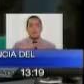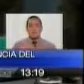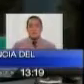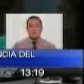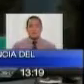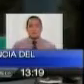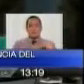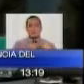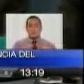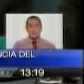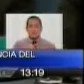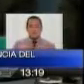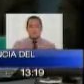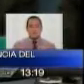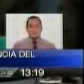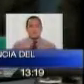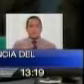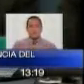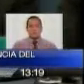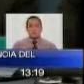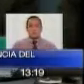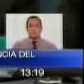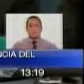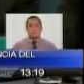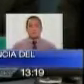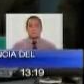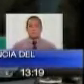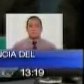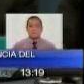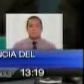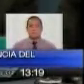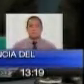responsabilidad de estas personas.